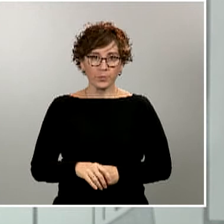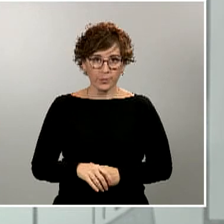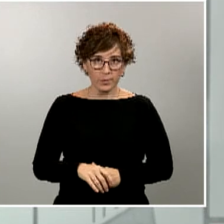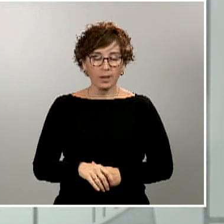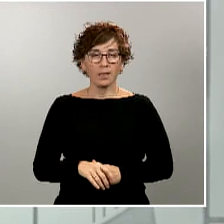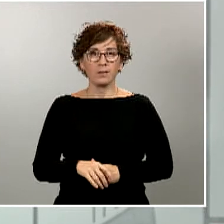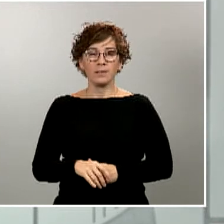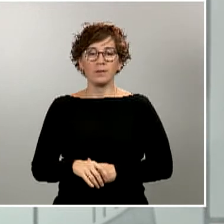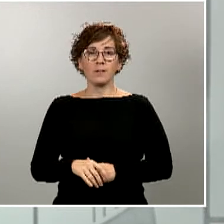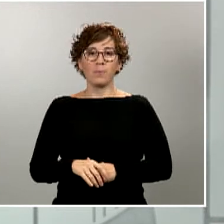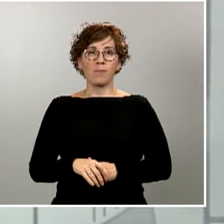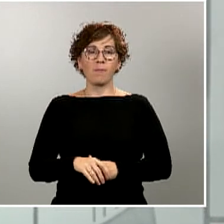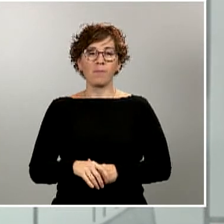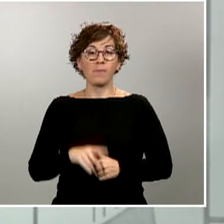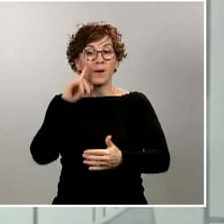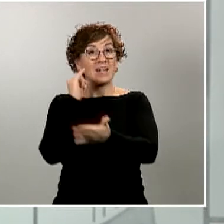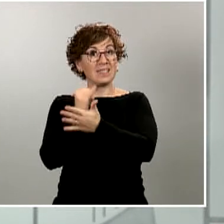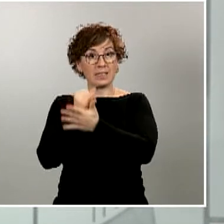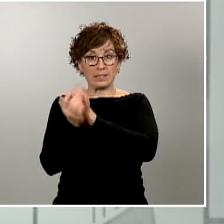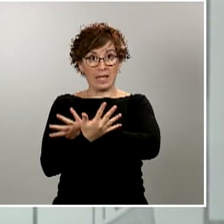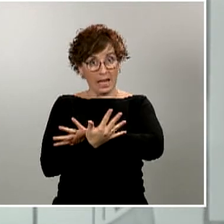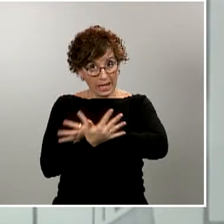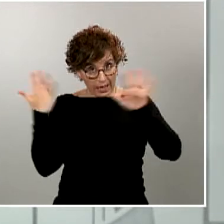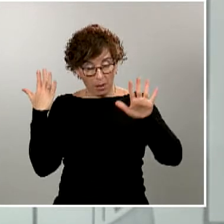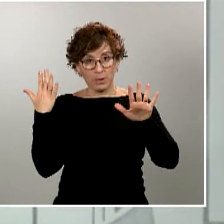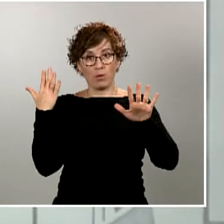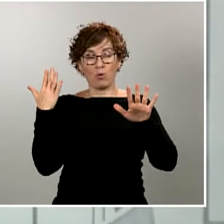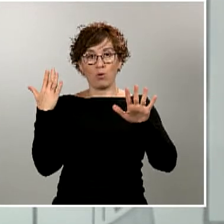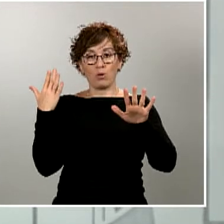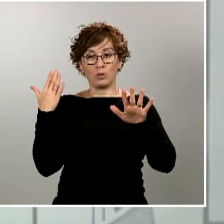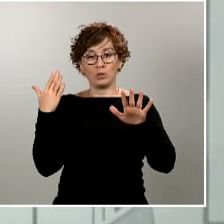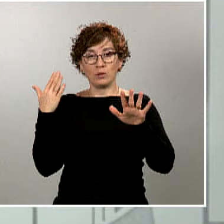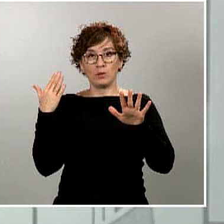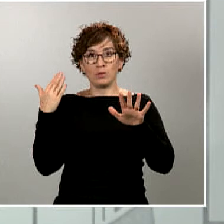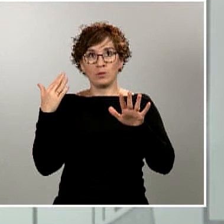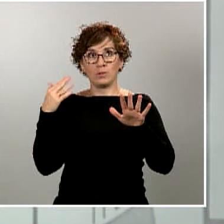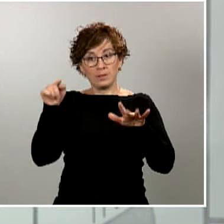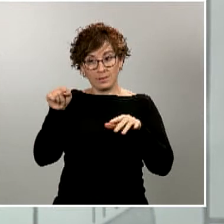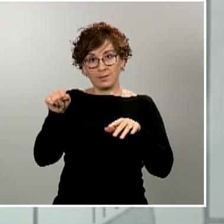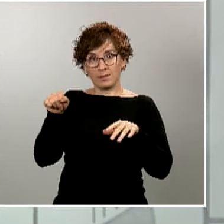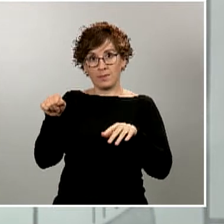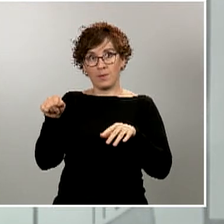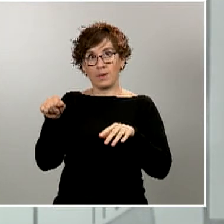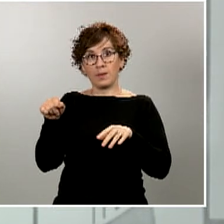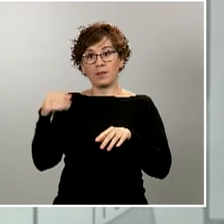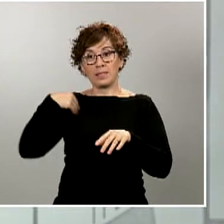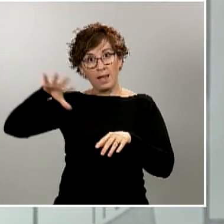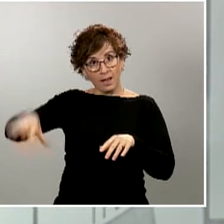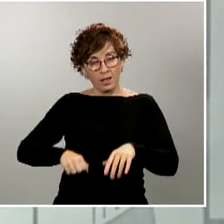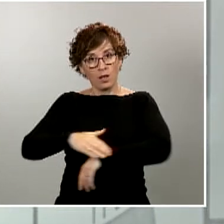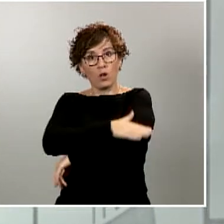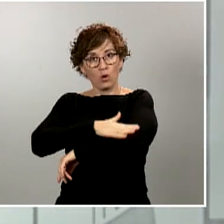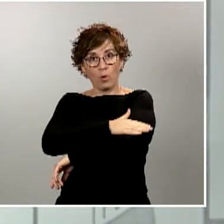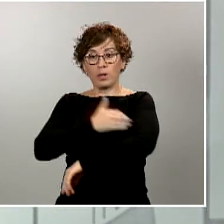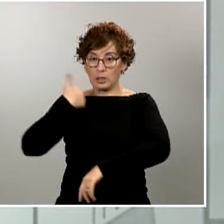mayores. Los test rápidos, como hemos indicado, los test de diagnóstico rápidos, funcionan los que ha adquirido el Gobierno y ha empezado a distribuir hoy